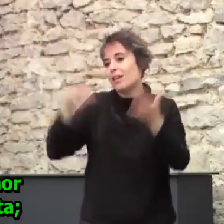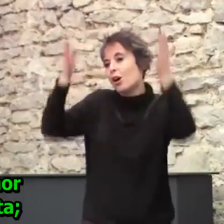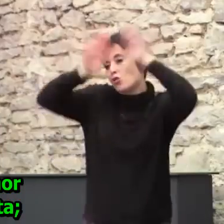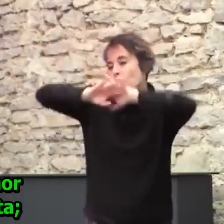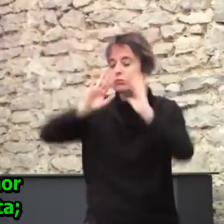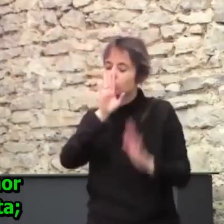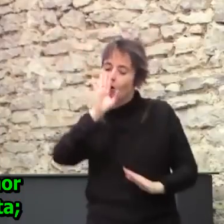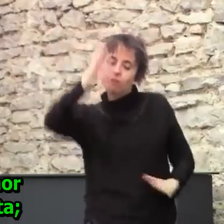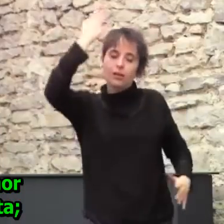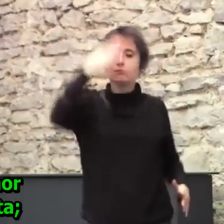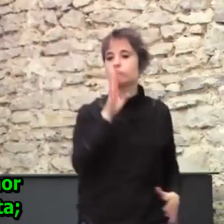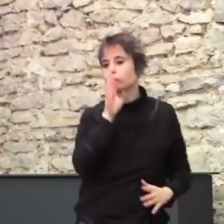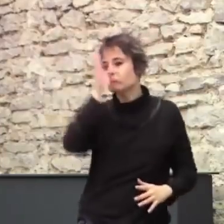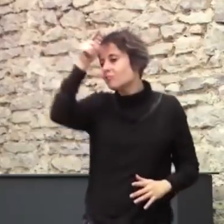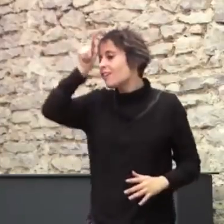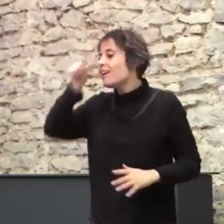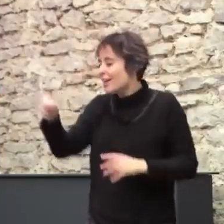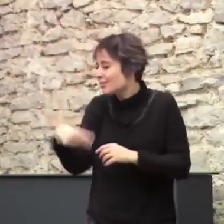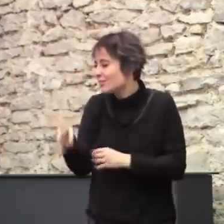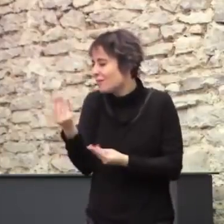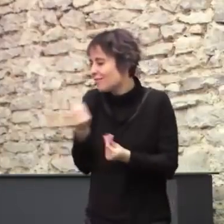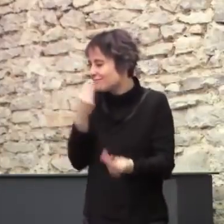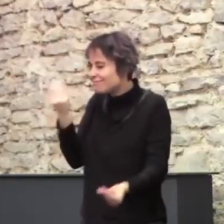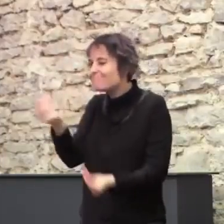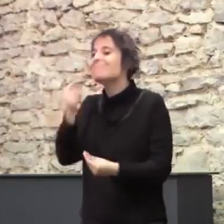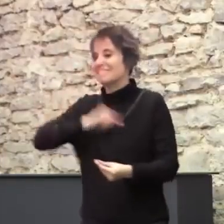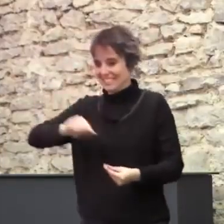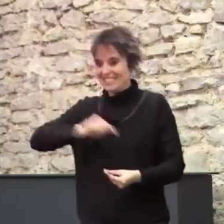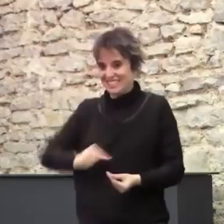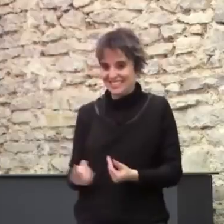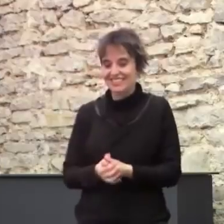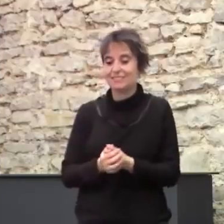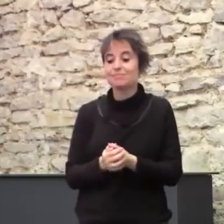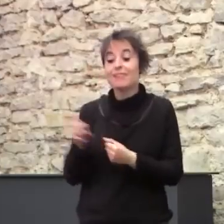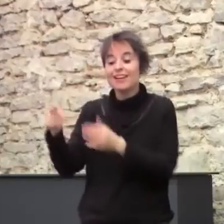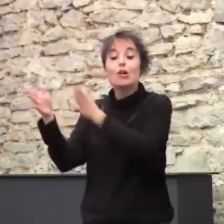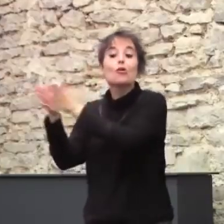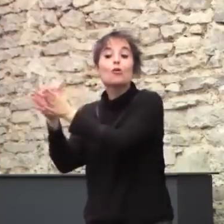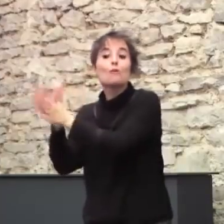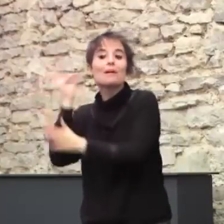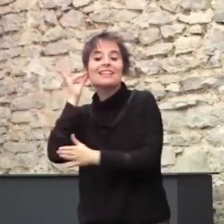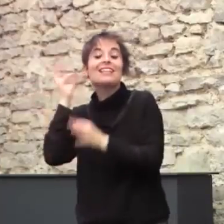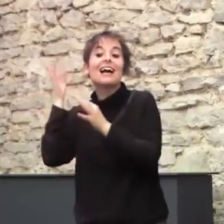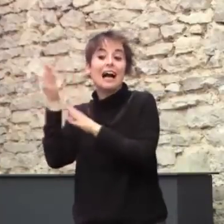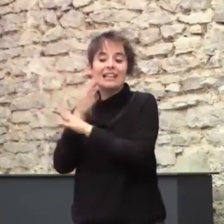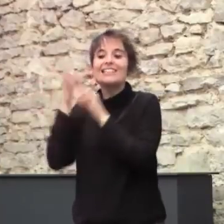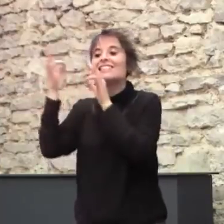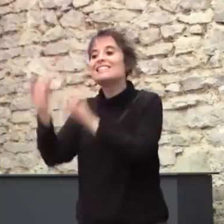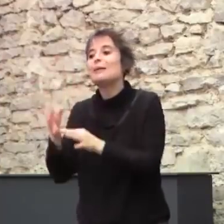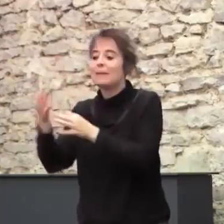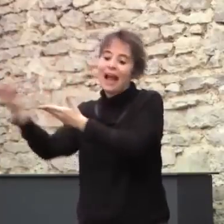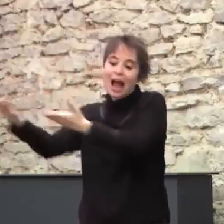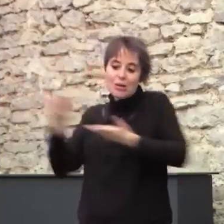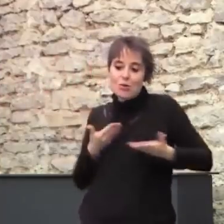orgasmos y de amor impresionantes, es que se nota, eso se huele, ¿no? En el ambiente. Y esa compañera siempre está dispuesta a